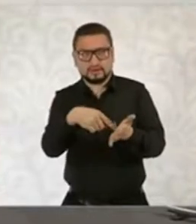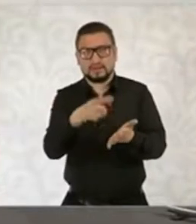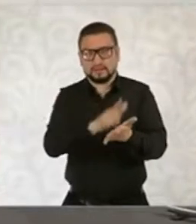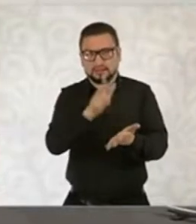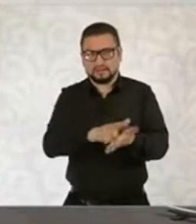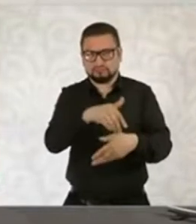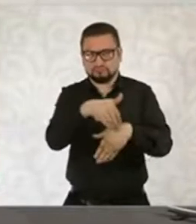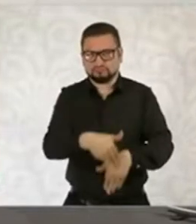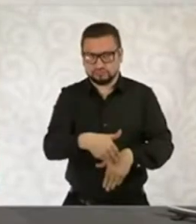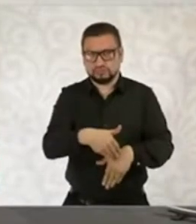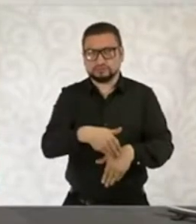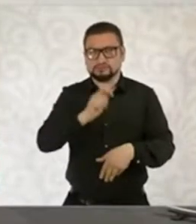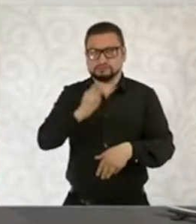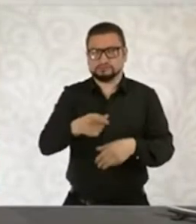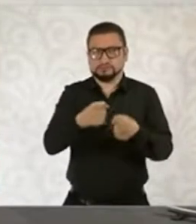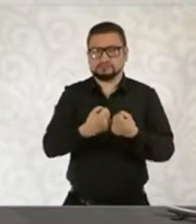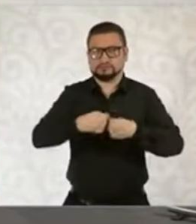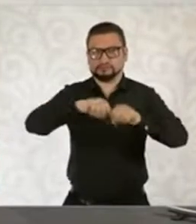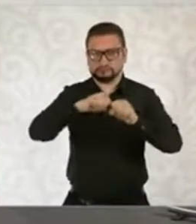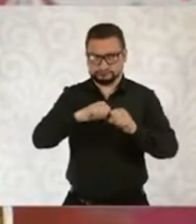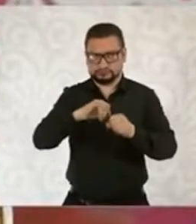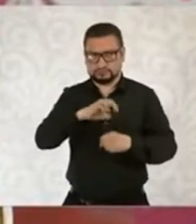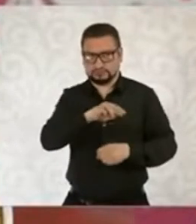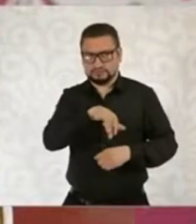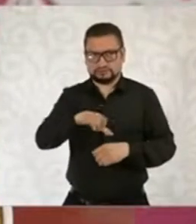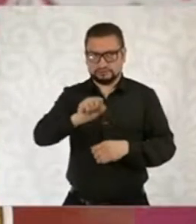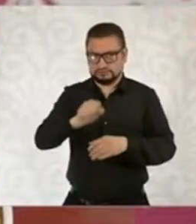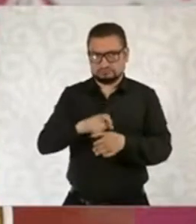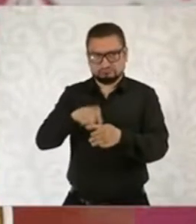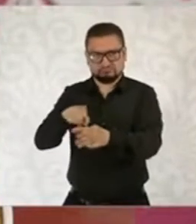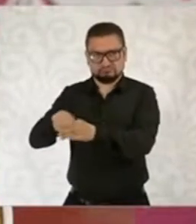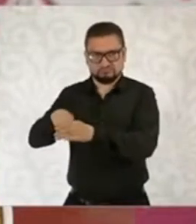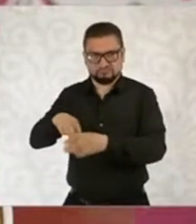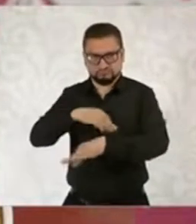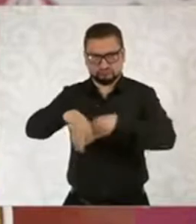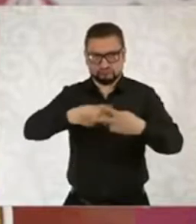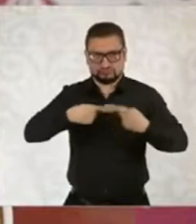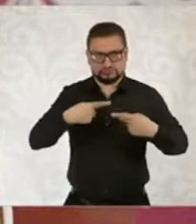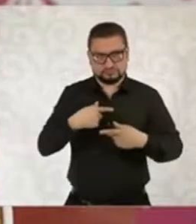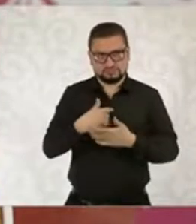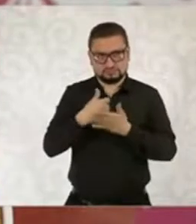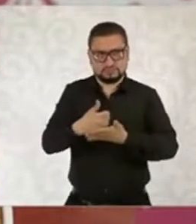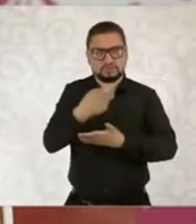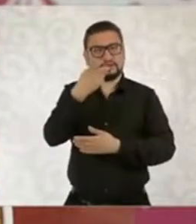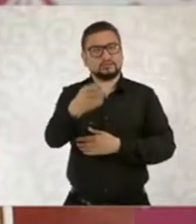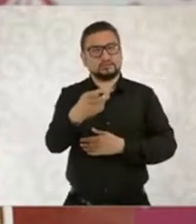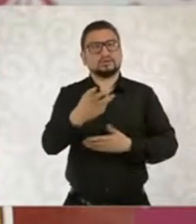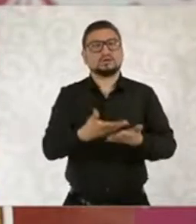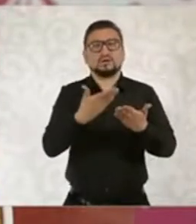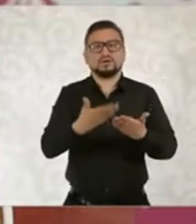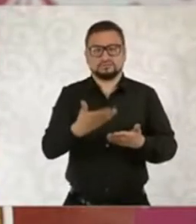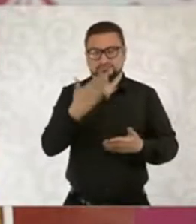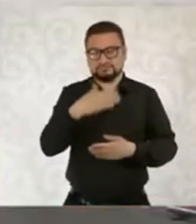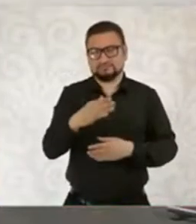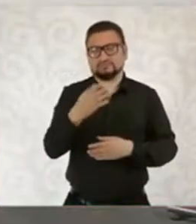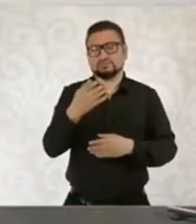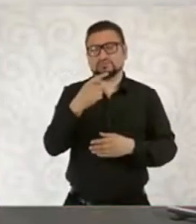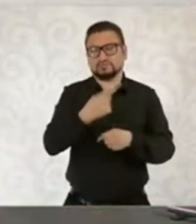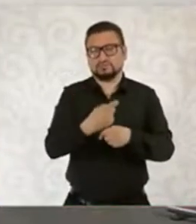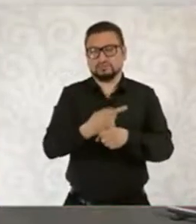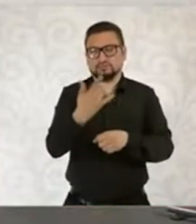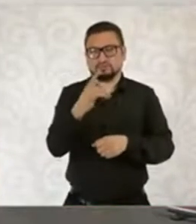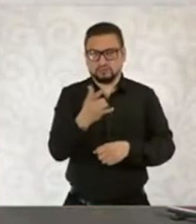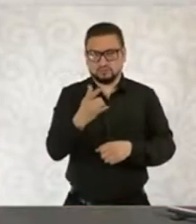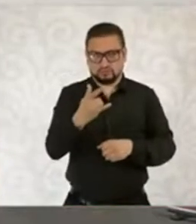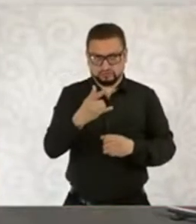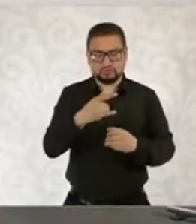obligaciones de aseguramiento ante el Instituto Mexicano del Seguro Social. Derivado de ello, a partir del 1 de julio, las